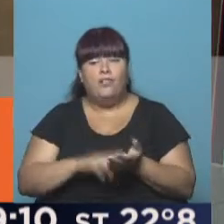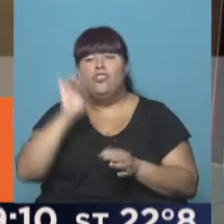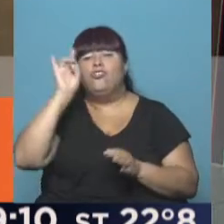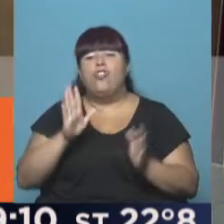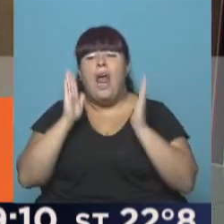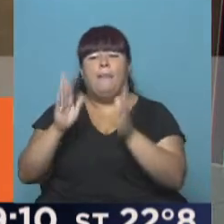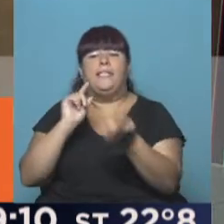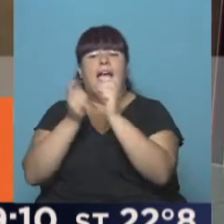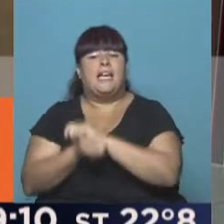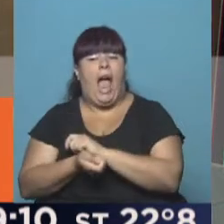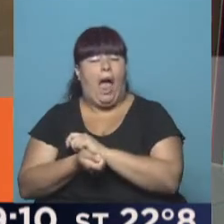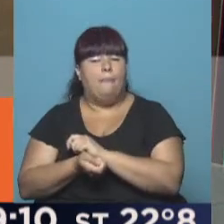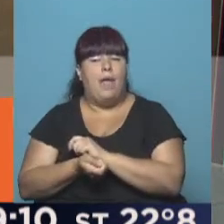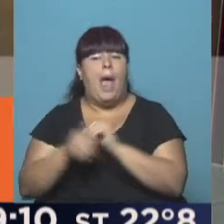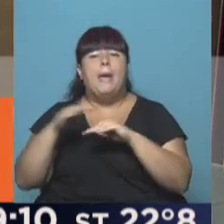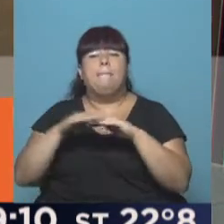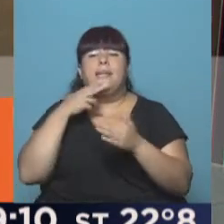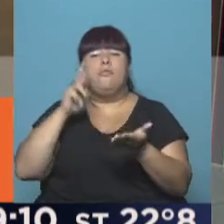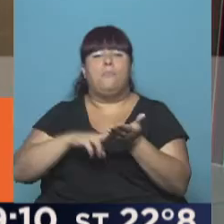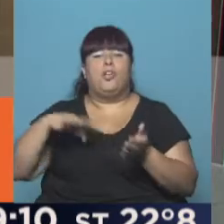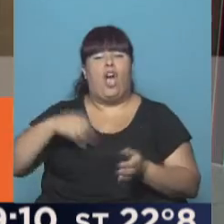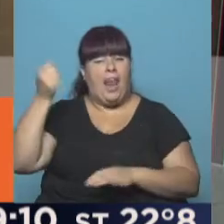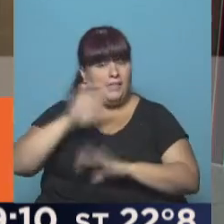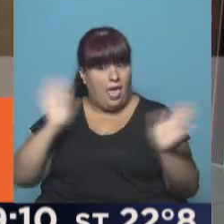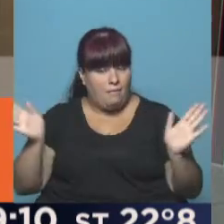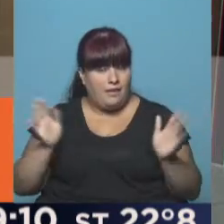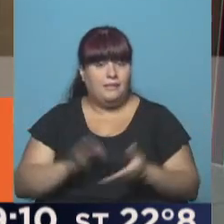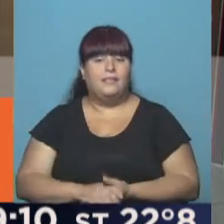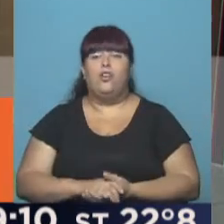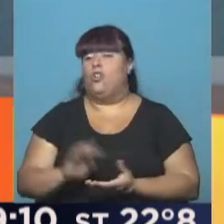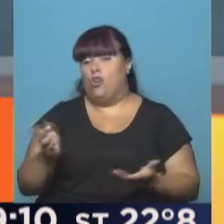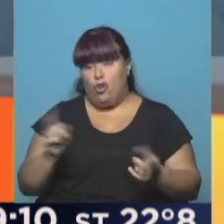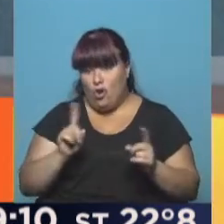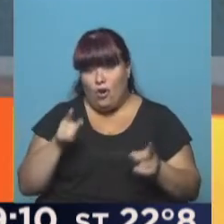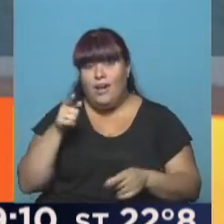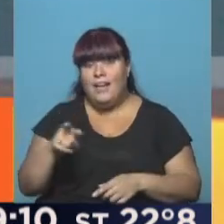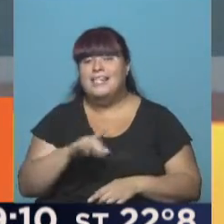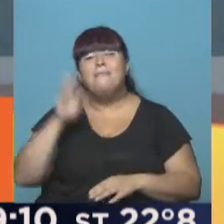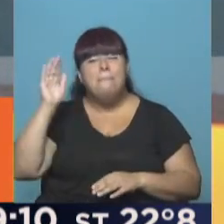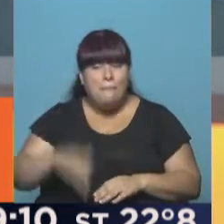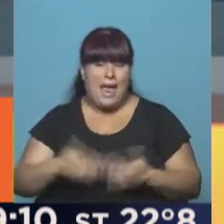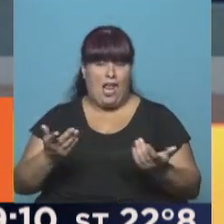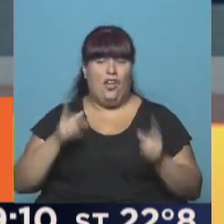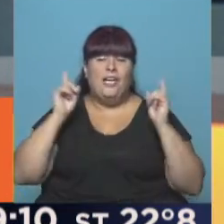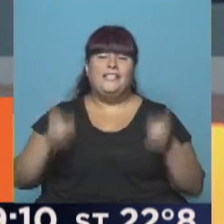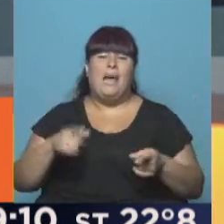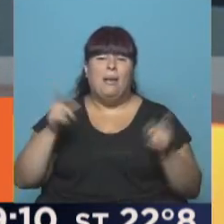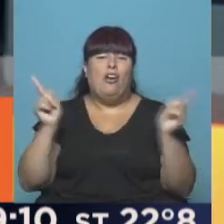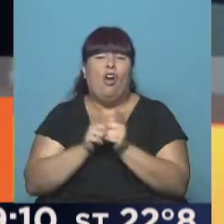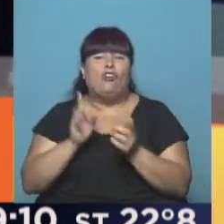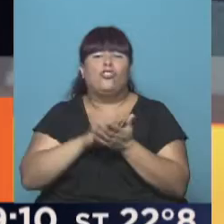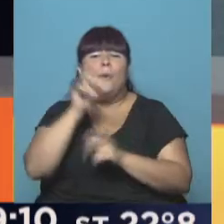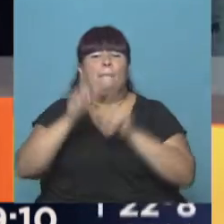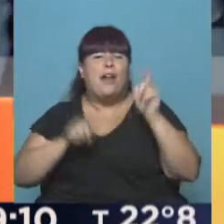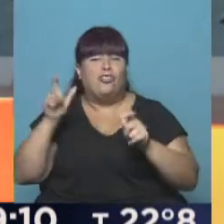modificar el mínimo no imponible del impuesto a las ganancias nada más no es una ecuación mejor si es a costa de encontrar el